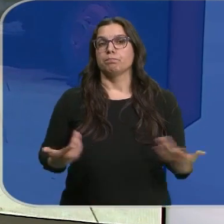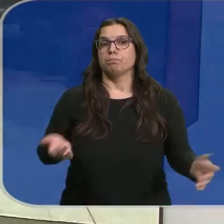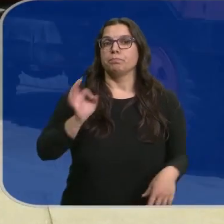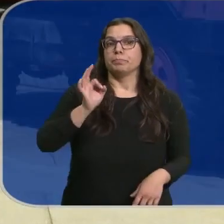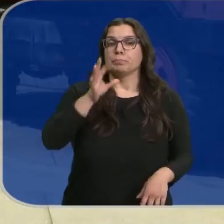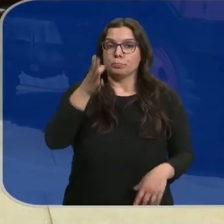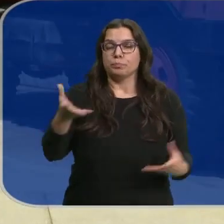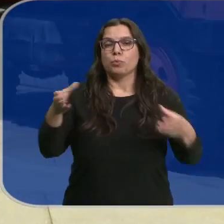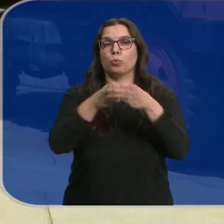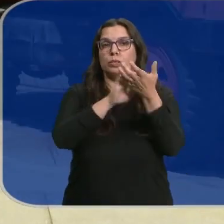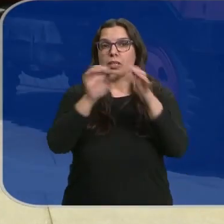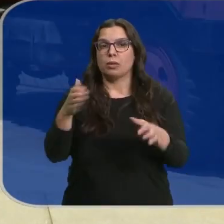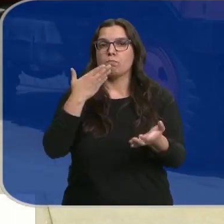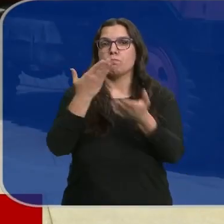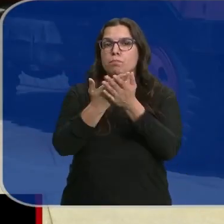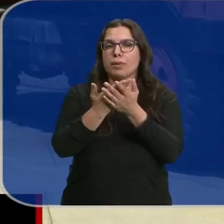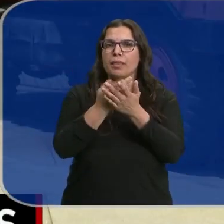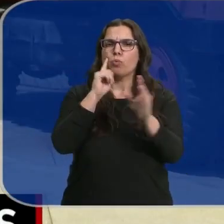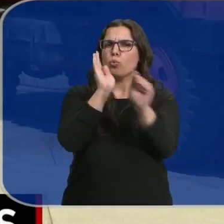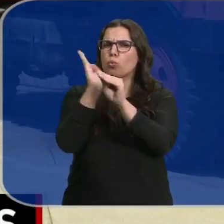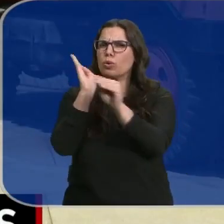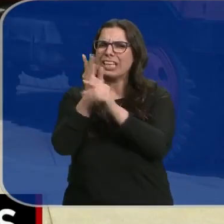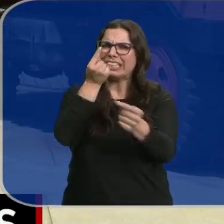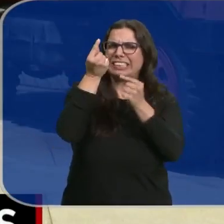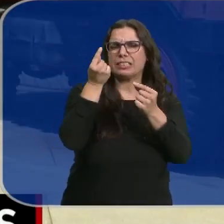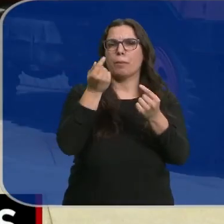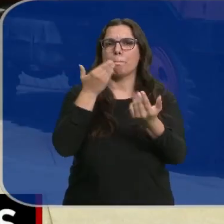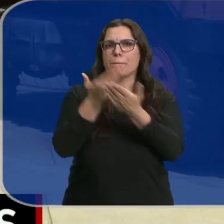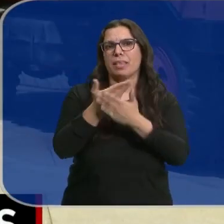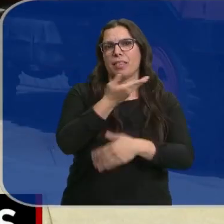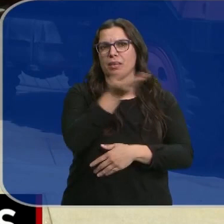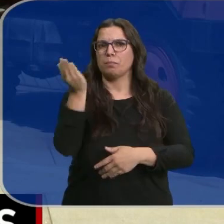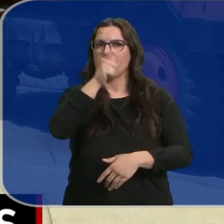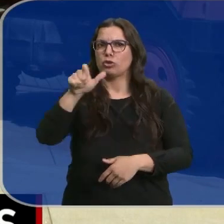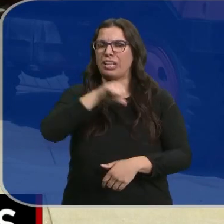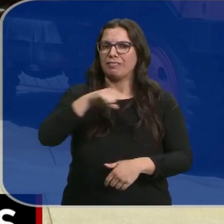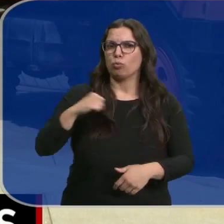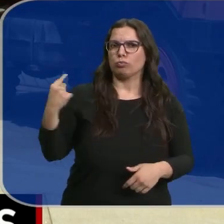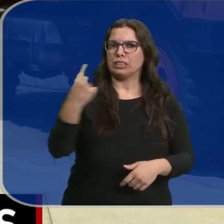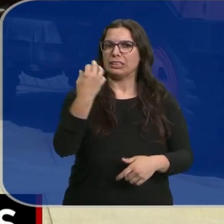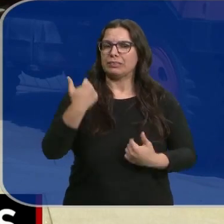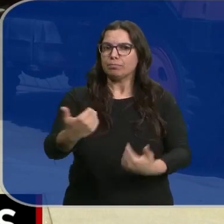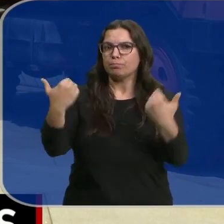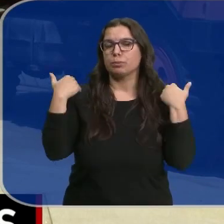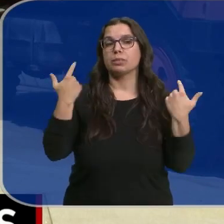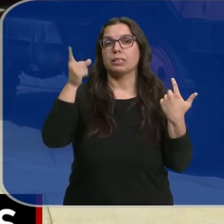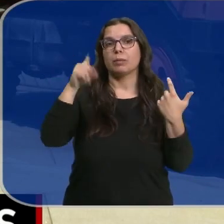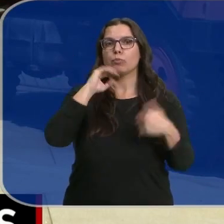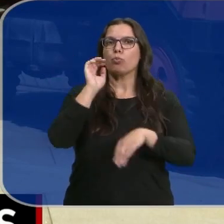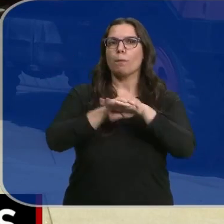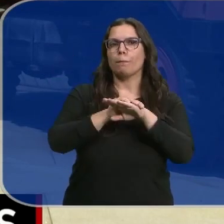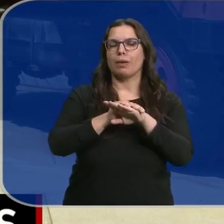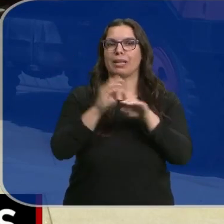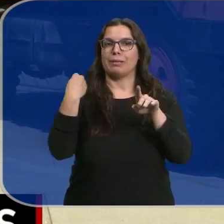Así es, y por eso la Junta pide que se extremen las precauciones, apela a la responsabilidad individual y también insiste en que se cumplan